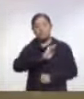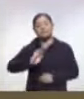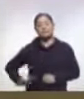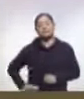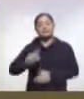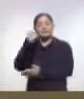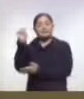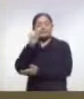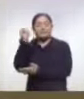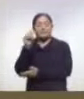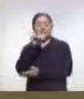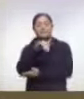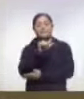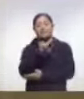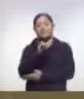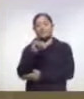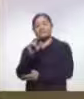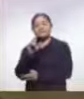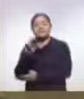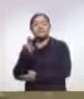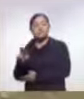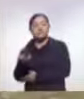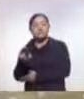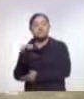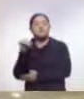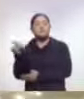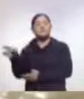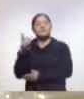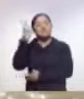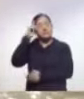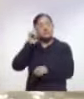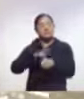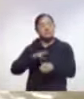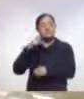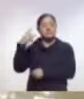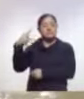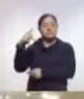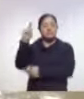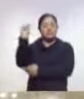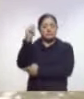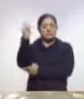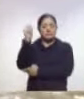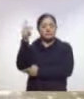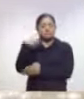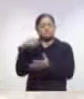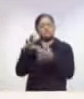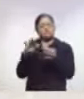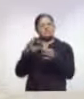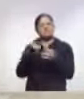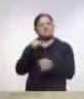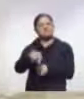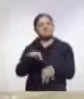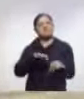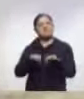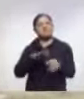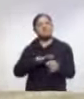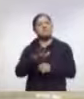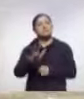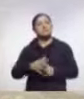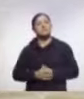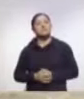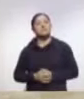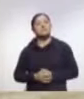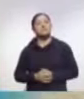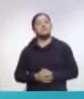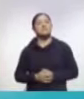Marilú Meléndez, directora de Desarrollo Rural de esta comuna, explica las acciones que aplican en este sitio. La idea de